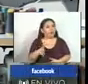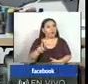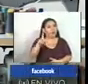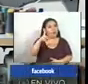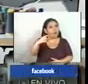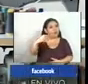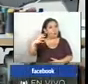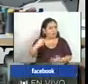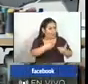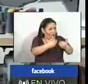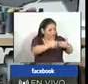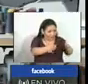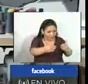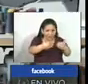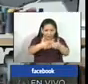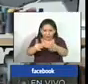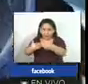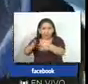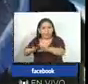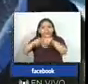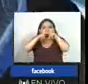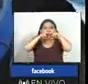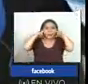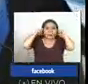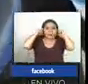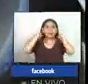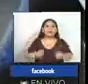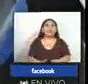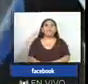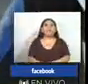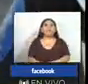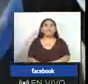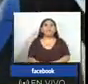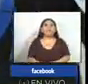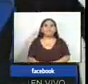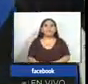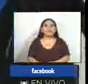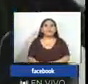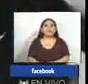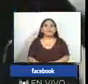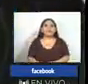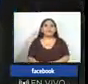diferentes diseños de mascarillas. ¿Puedo seguir aplicándolo?